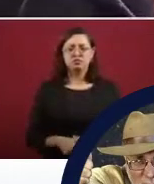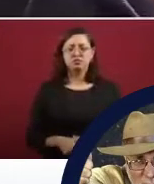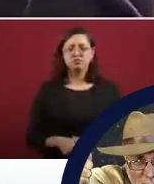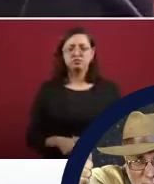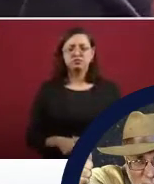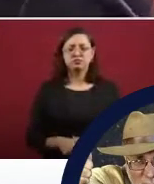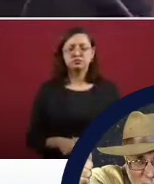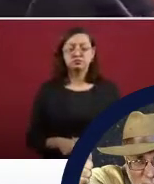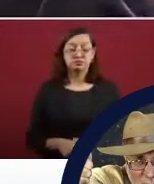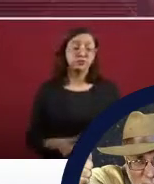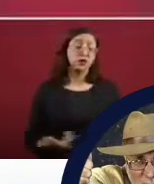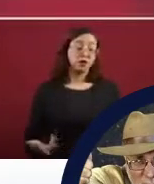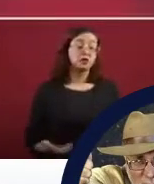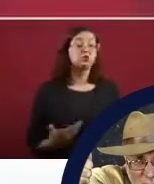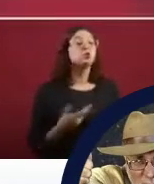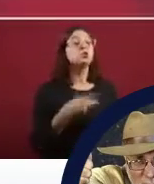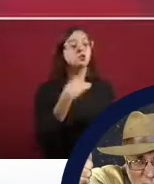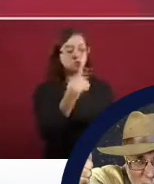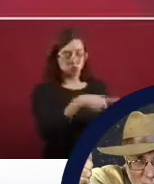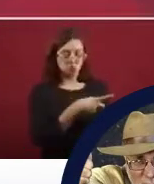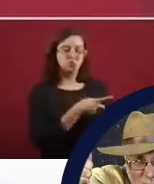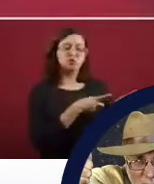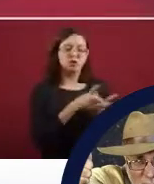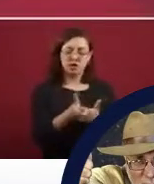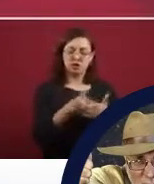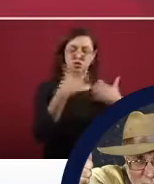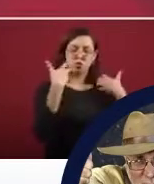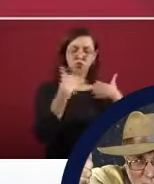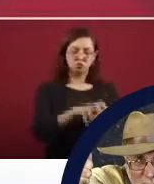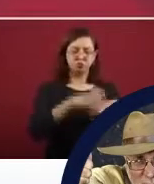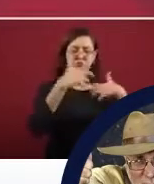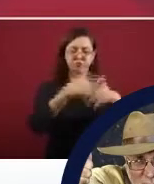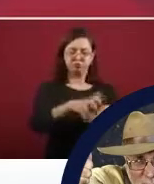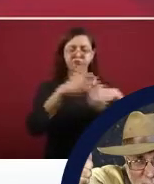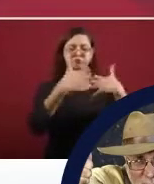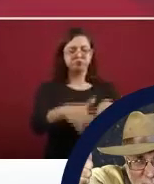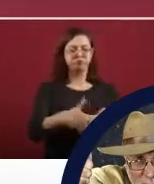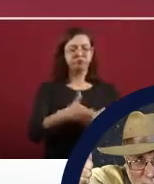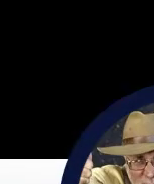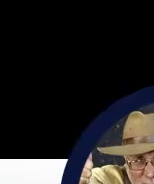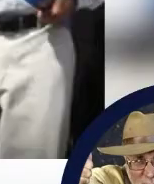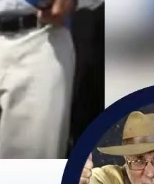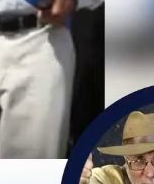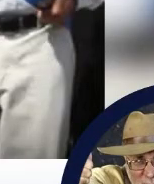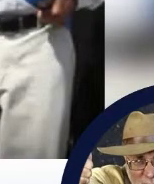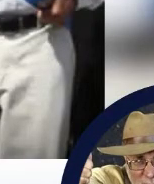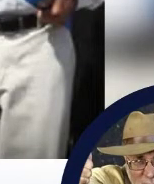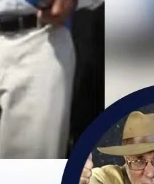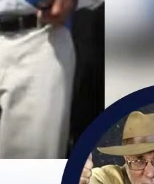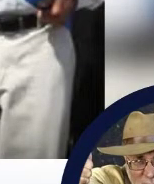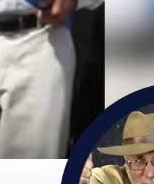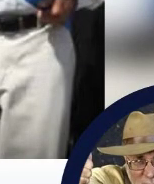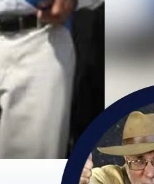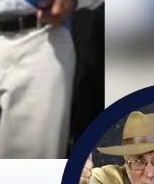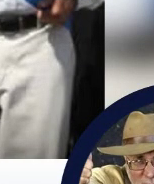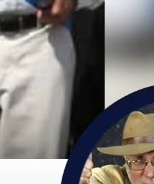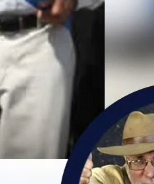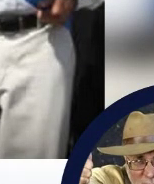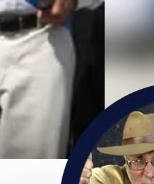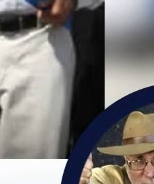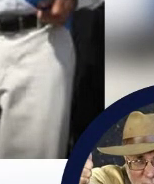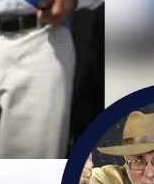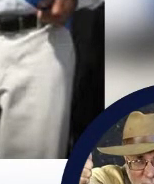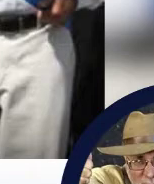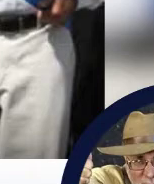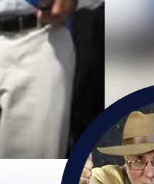acusados. Bueno, una sarta de cosas que no puedes deducir de la carta, ¿no? Y que me alarma, y que tampoco puede deducir de mi persona.